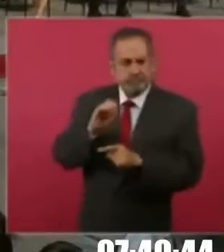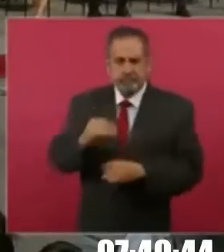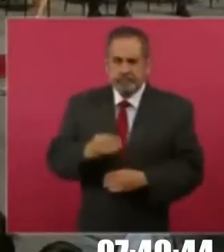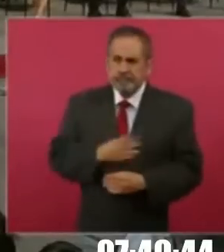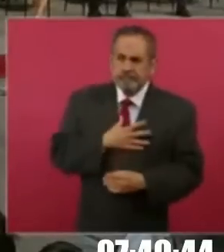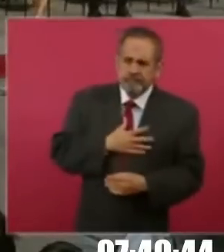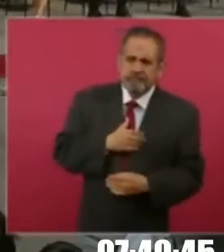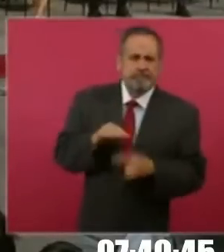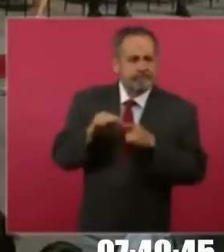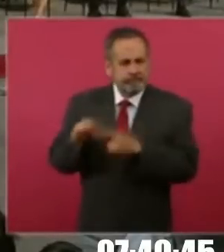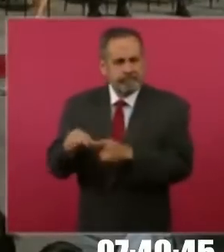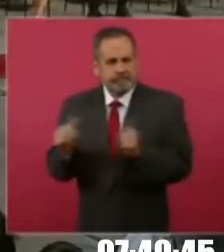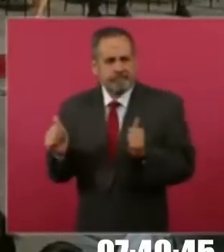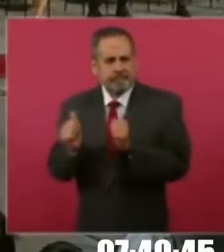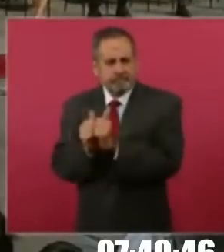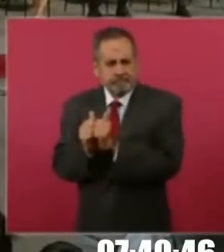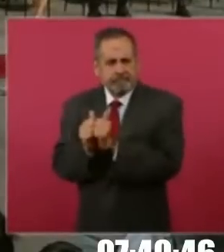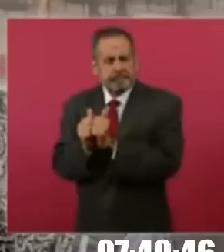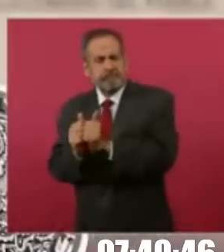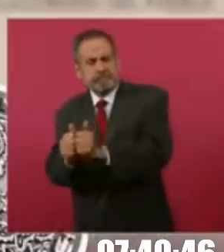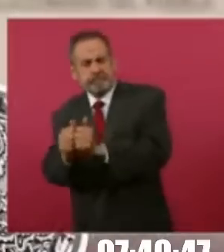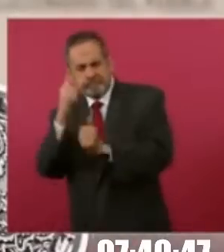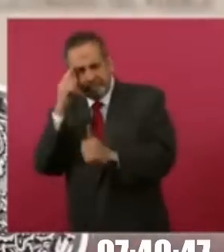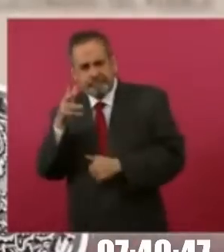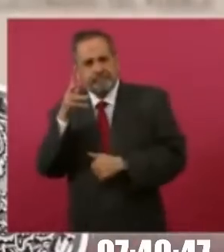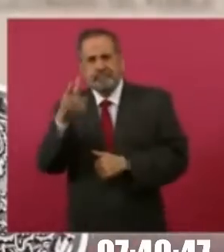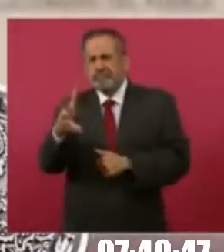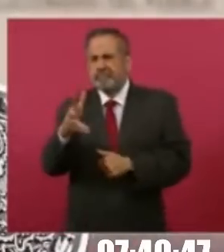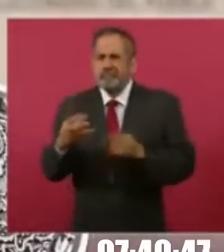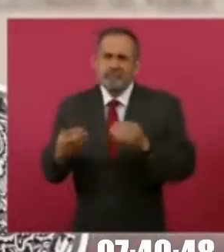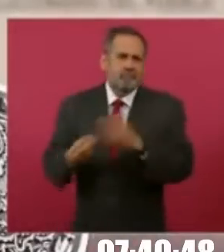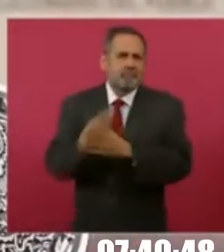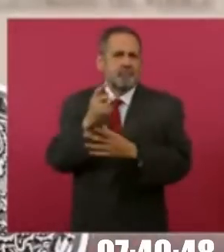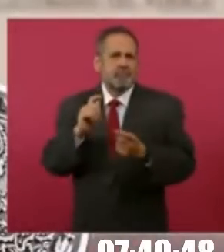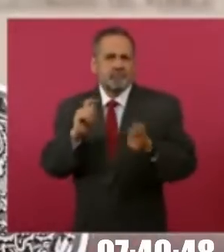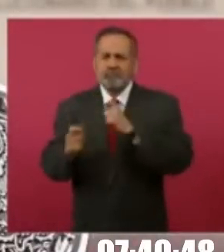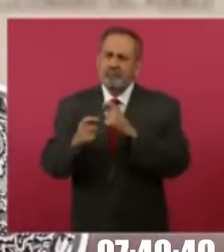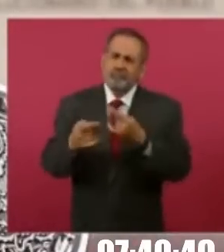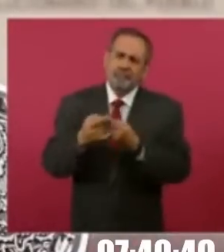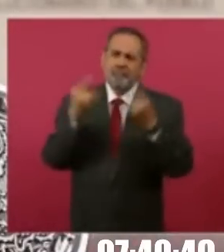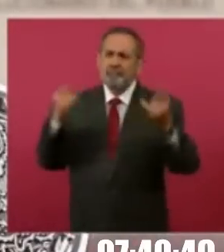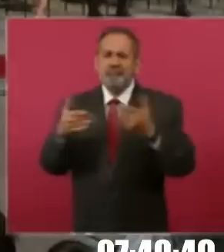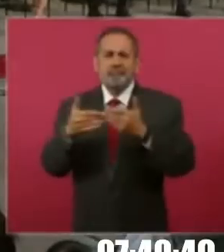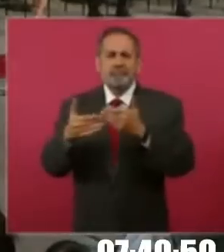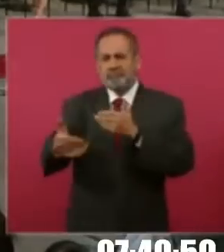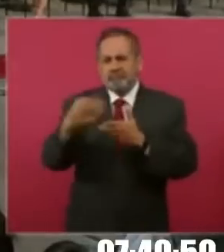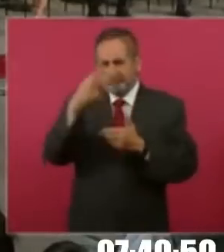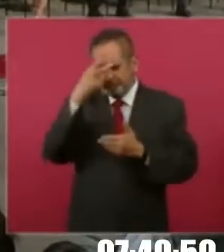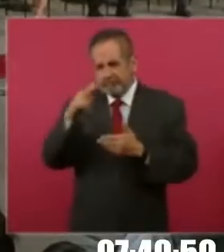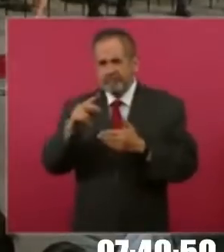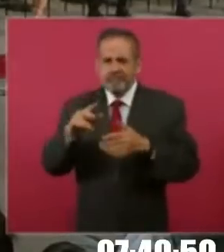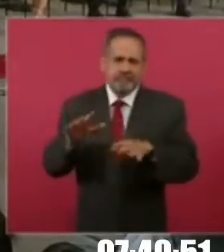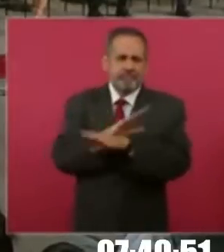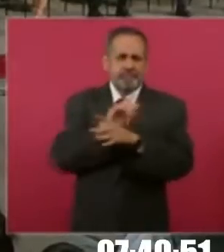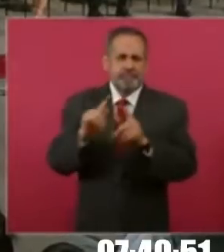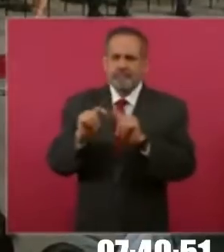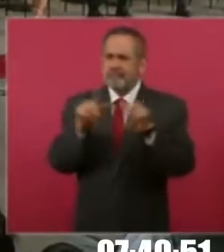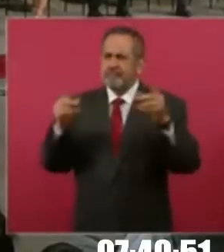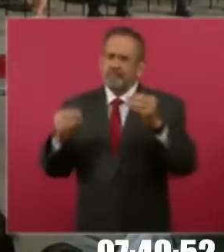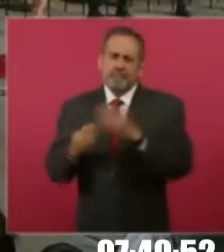para caminar juntos hacia una nueva historia para México y para Tlaxcala Muchas